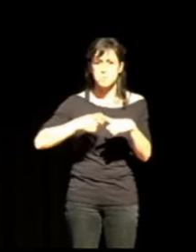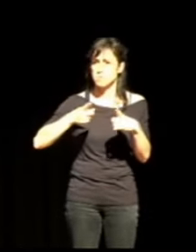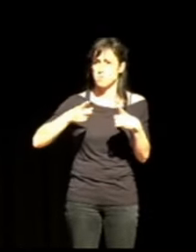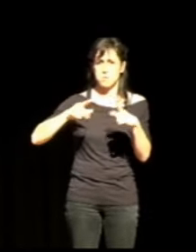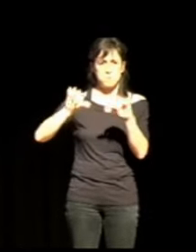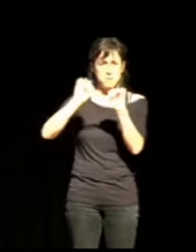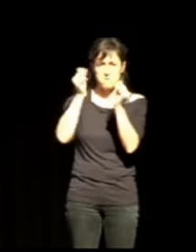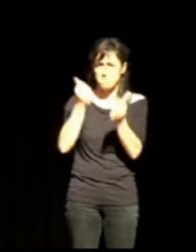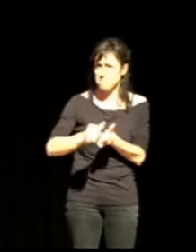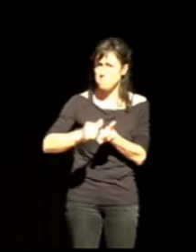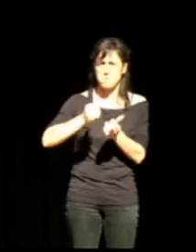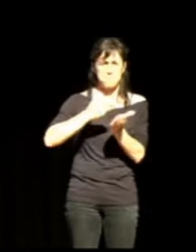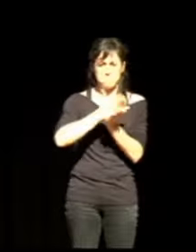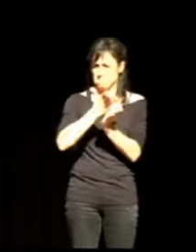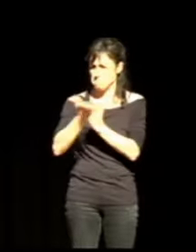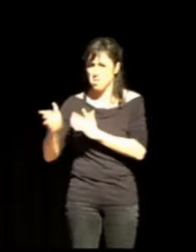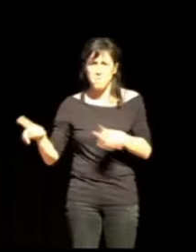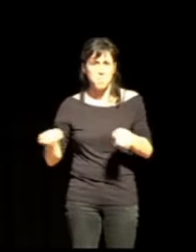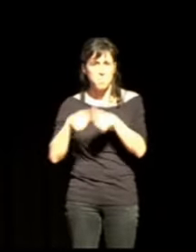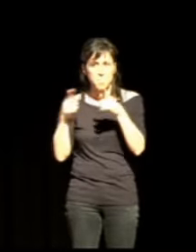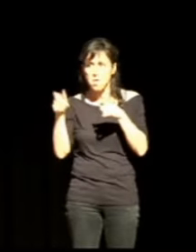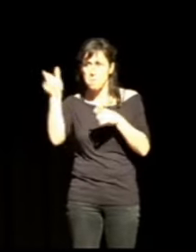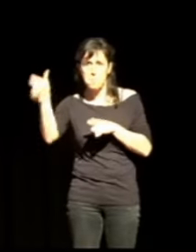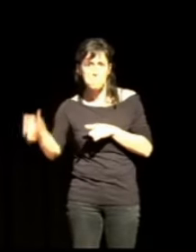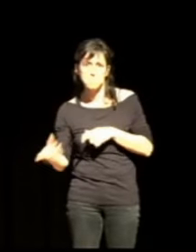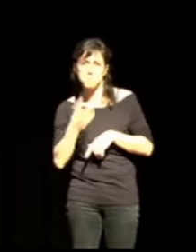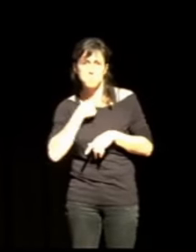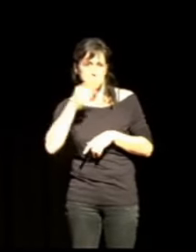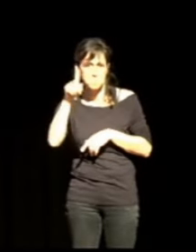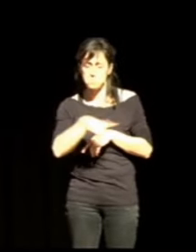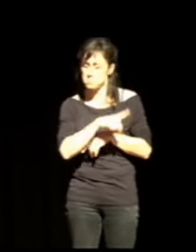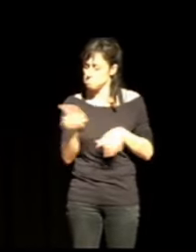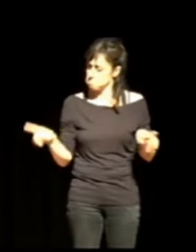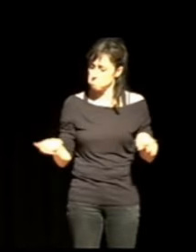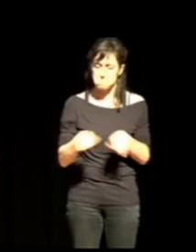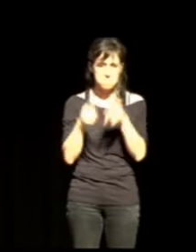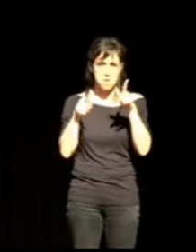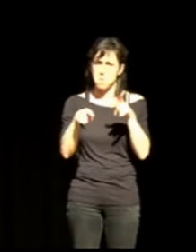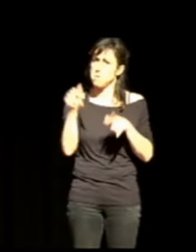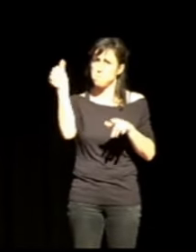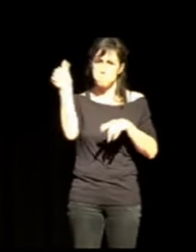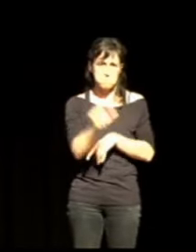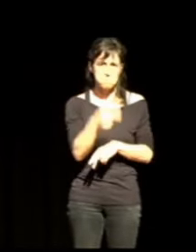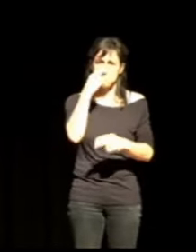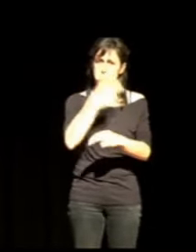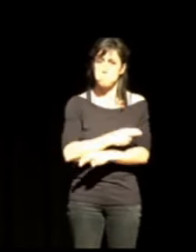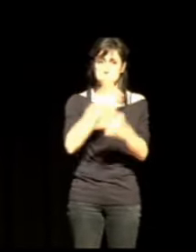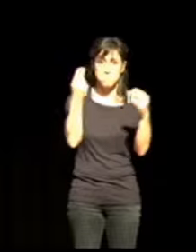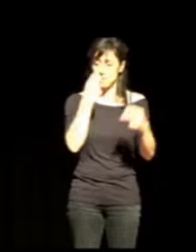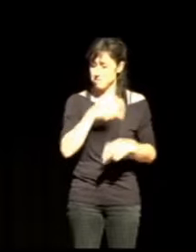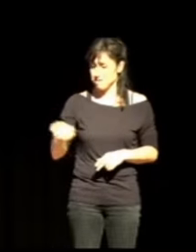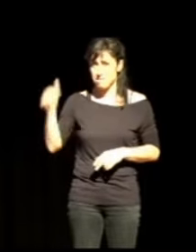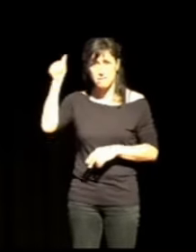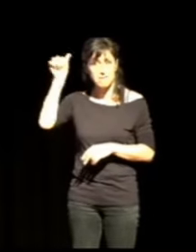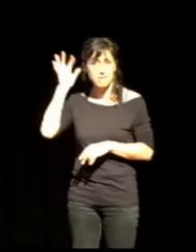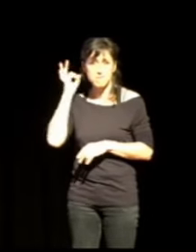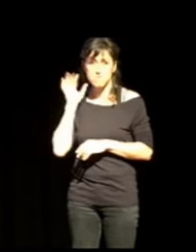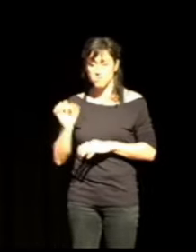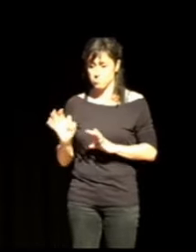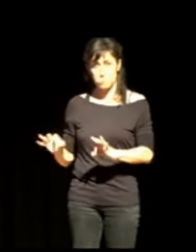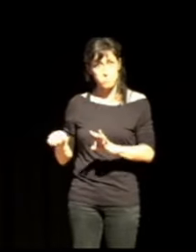la otra persona le guste o no le guste. Entonces, los niños y las niñas, esa es la educación sexual que